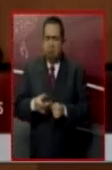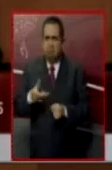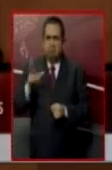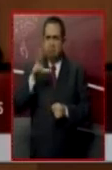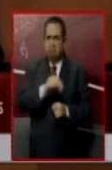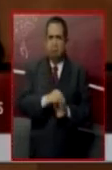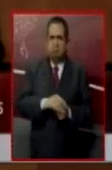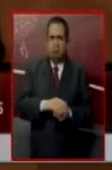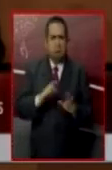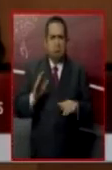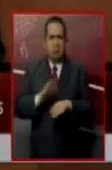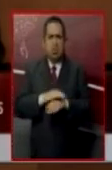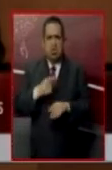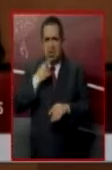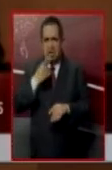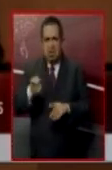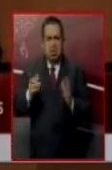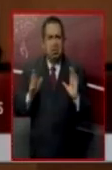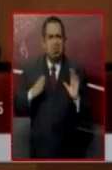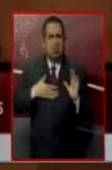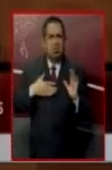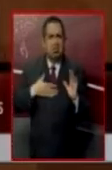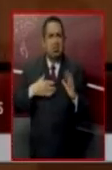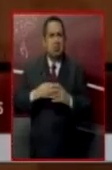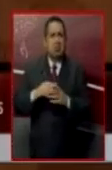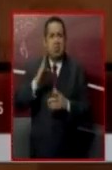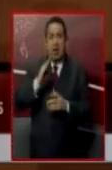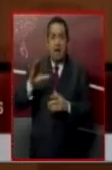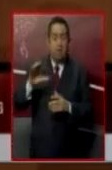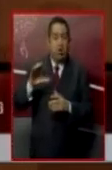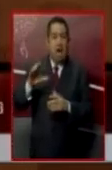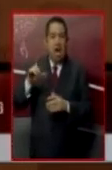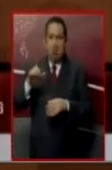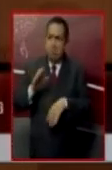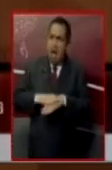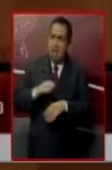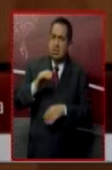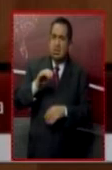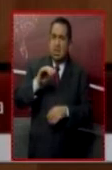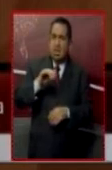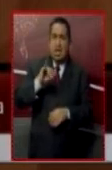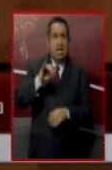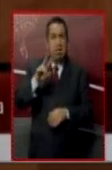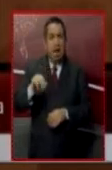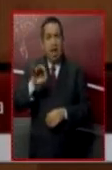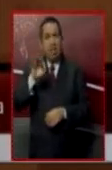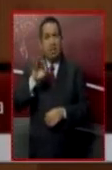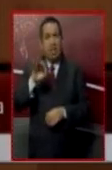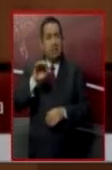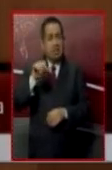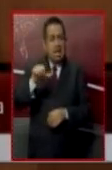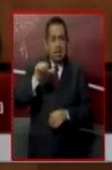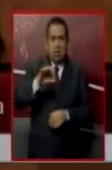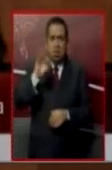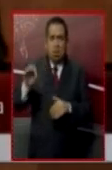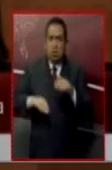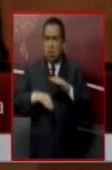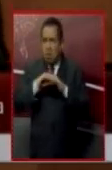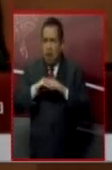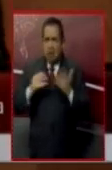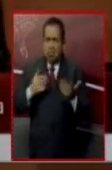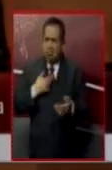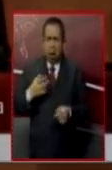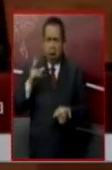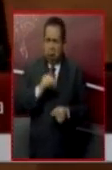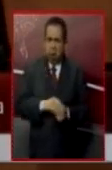sigue castigando también a los baja californianos al mantener el IVA en el 16% en la frontera. Voy a votar